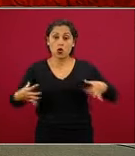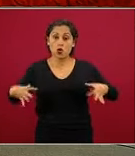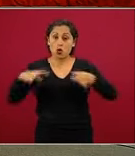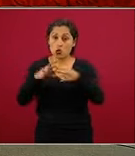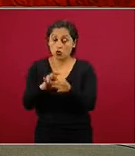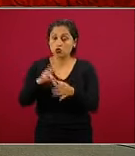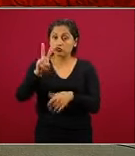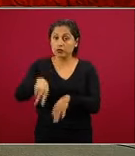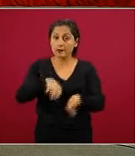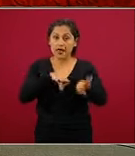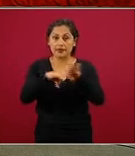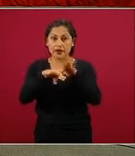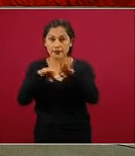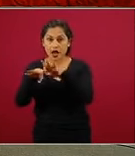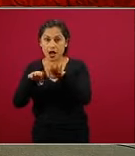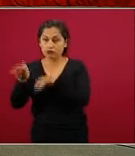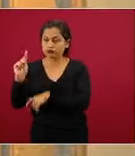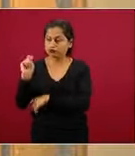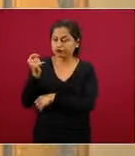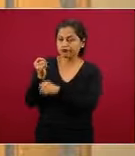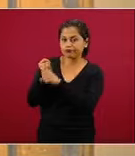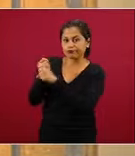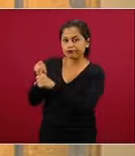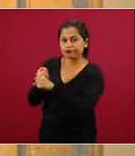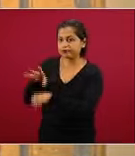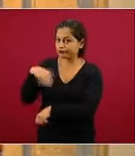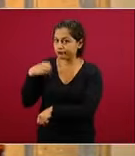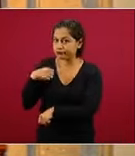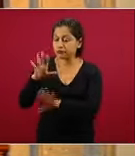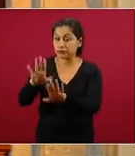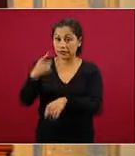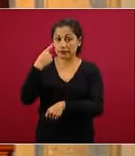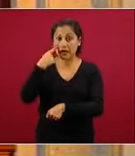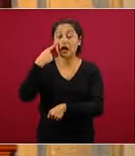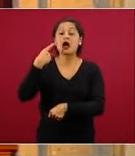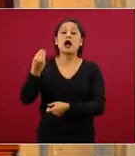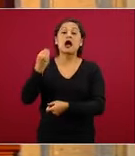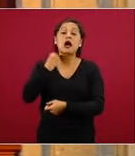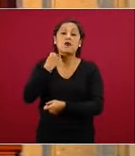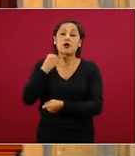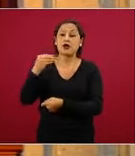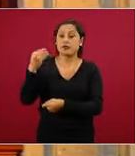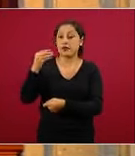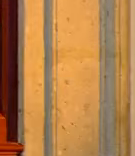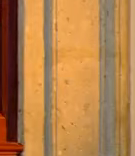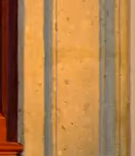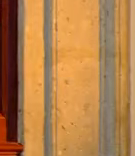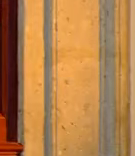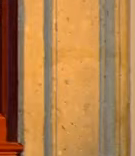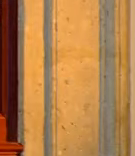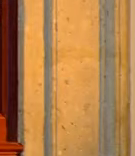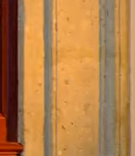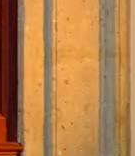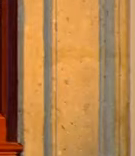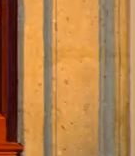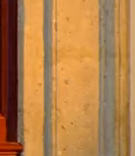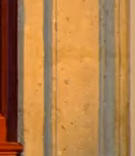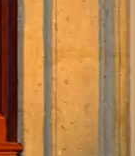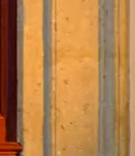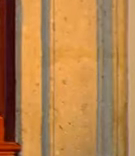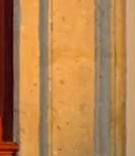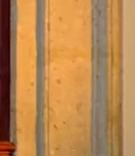técnico, exhaustivo. Quiero comentar que, por ejemplo, la oficina de la abogada general, de la maestra Lecuona, ha sido increíblemente